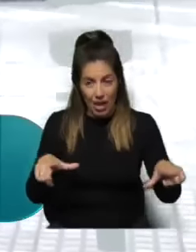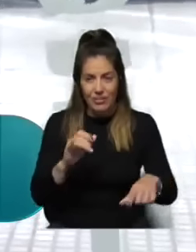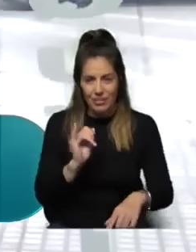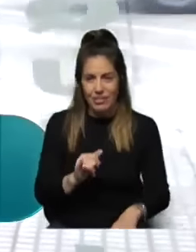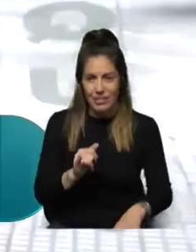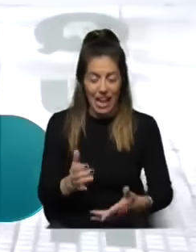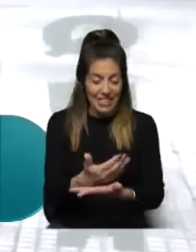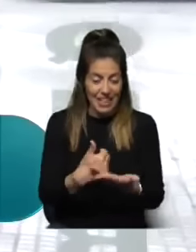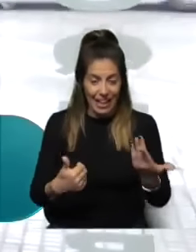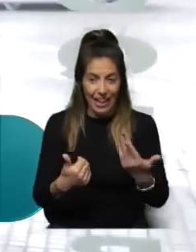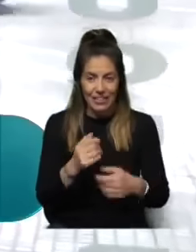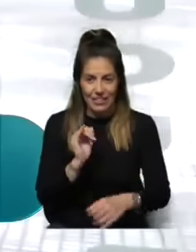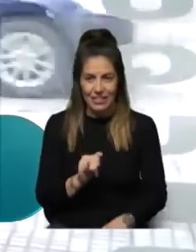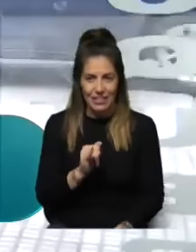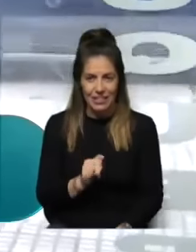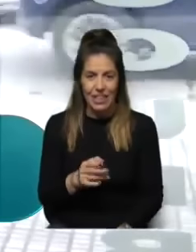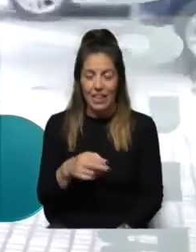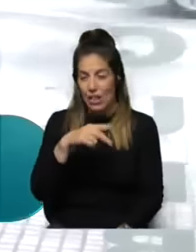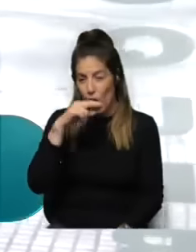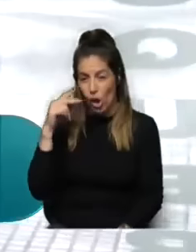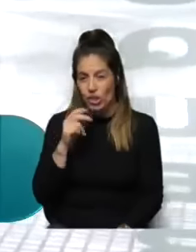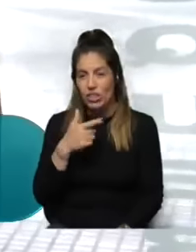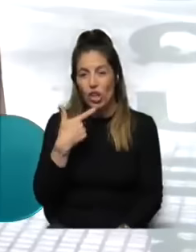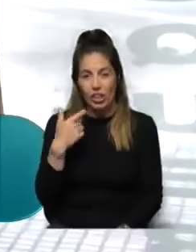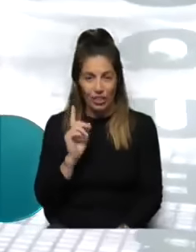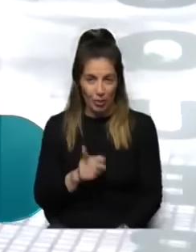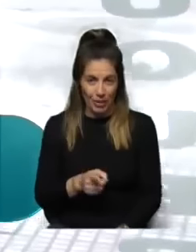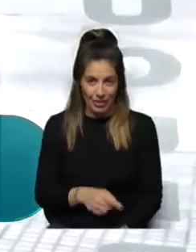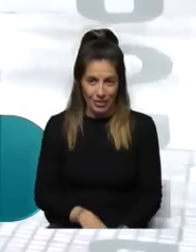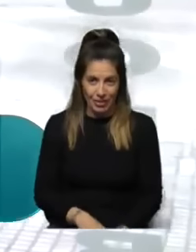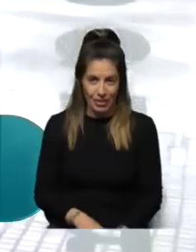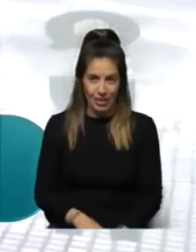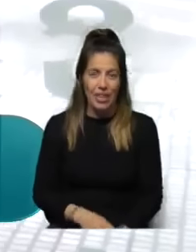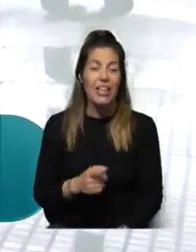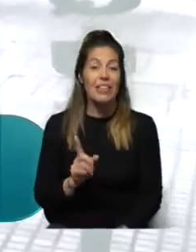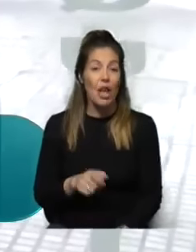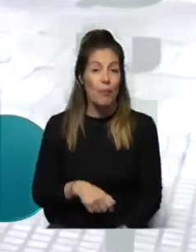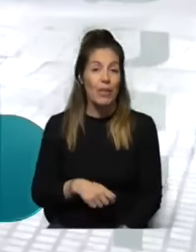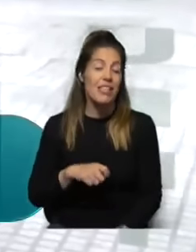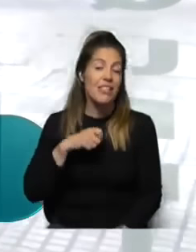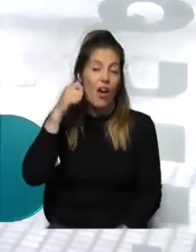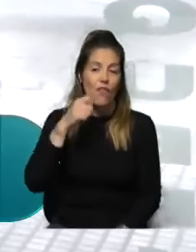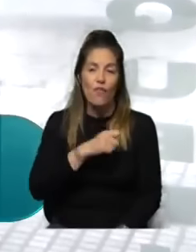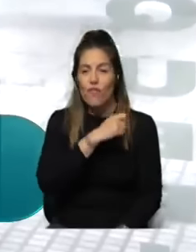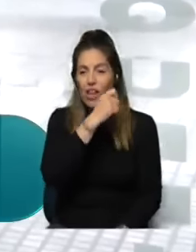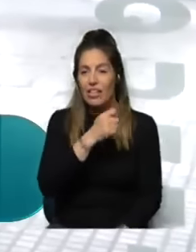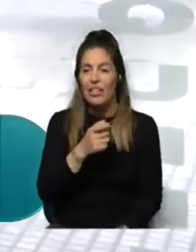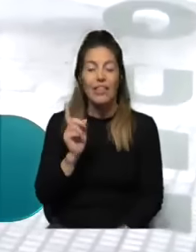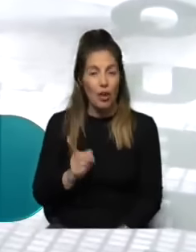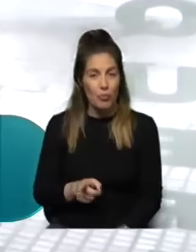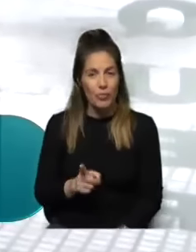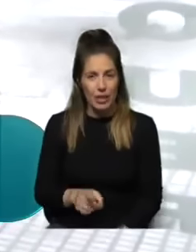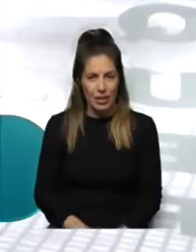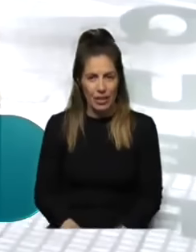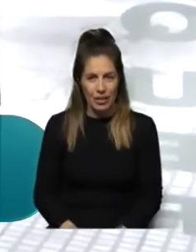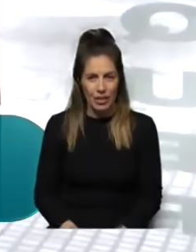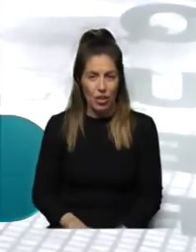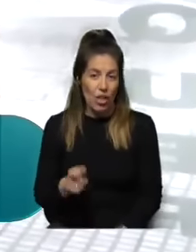justo a sacar los pelitos sueltos. Y deja el olorcito rico. Mire usted. Pero yo también se afeita, ¿no? Como a la vieja escuela se afeitaba antes. ¿Con